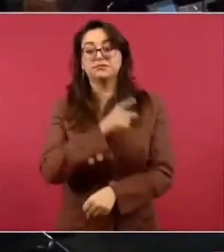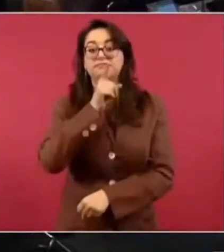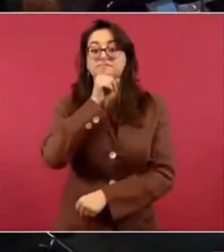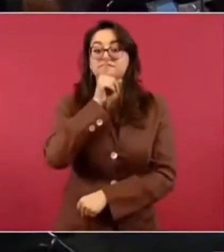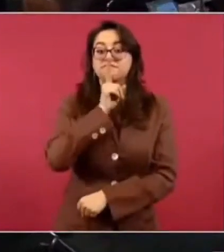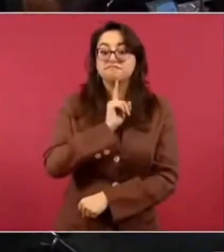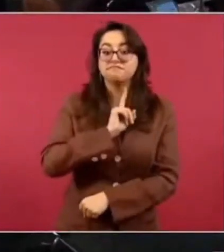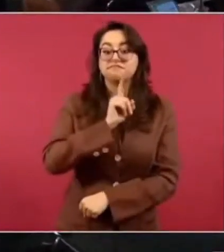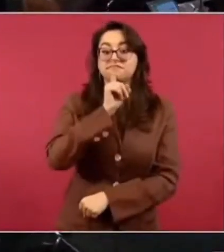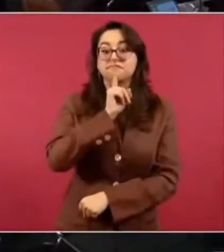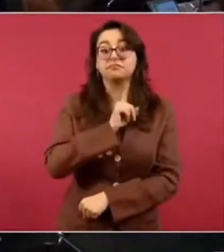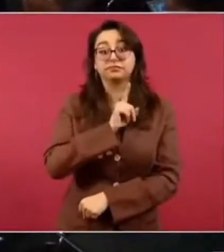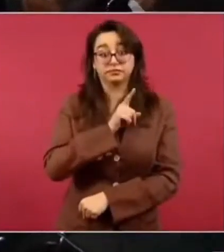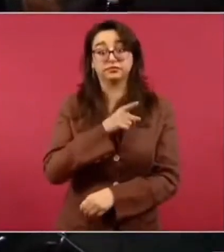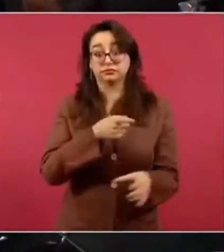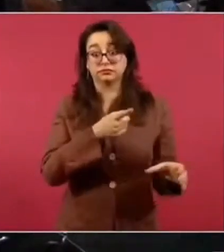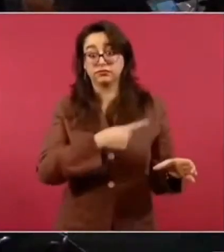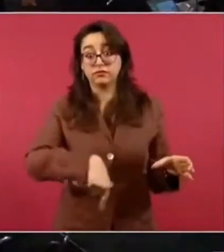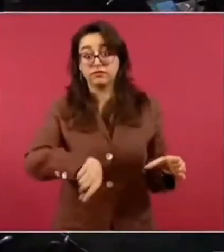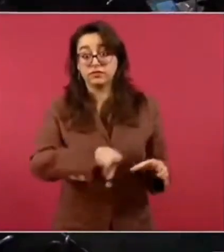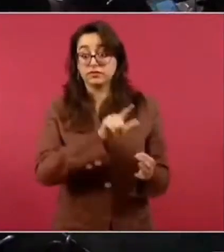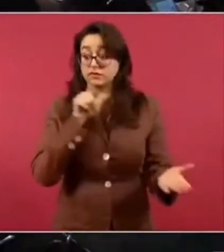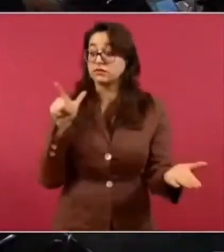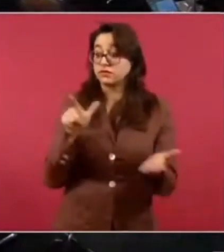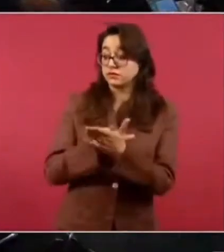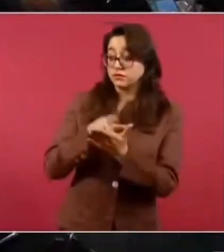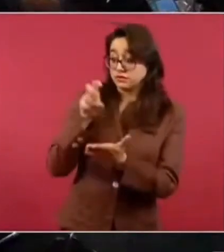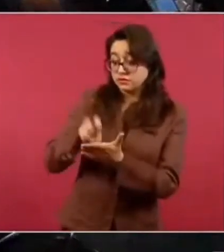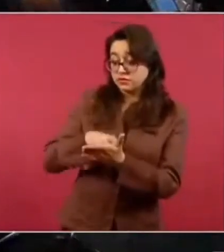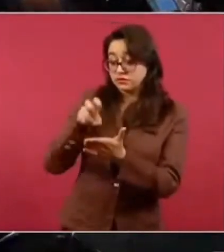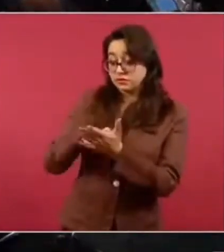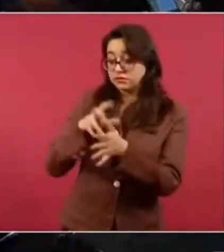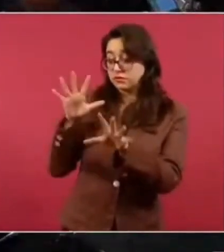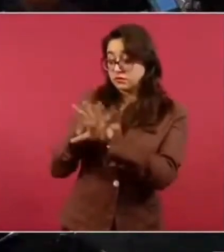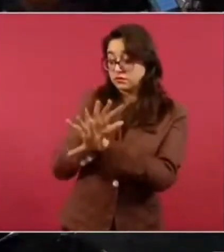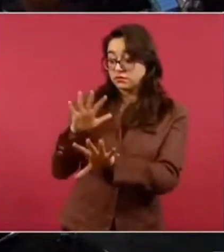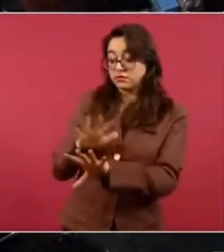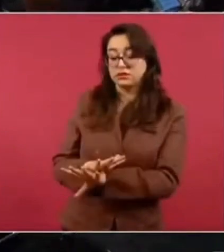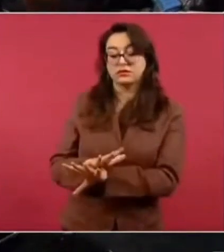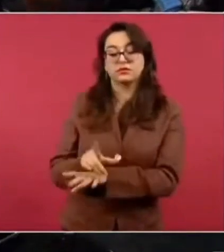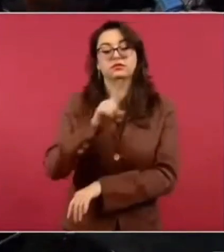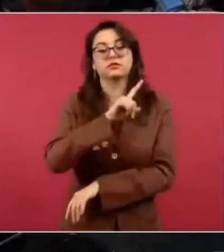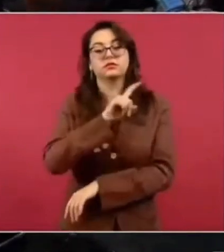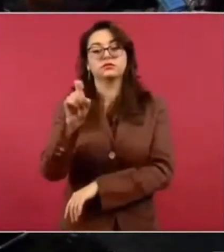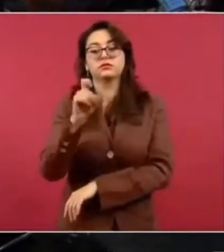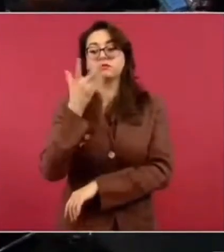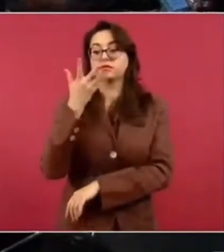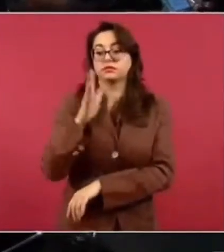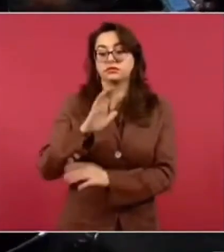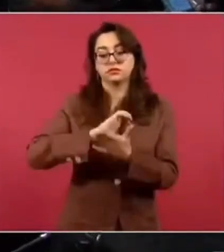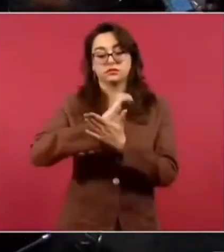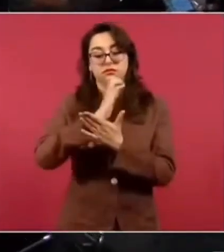reforma energética, entregaron 110 contratos, solo 3